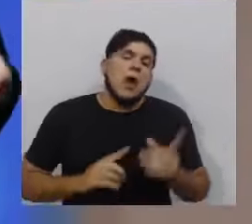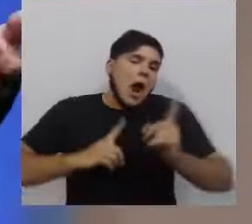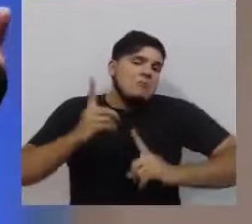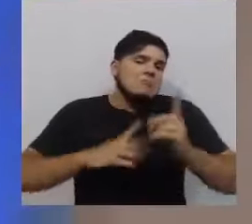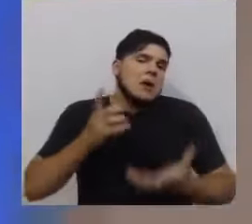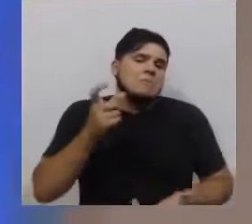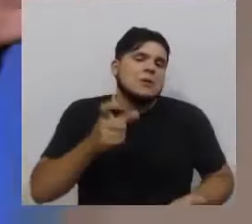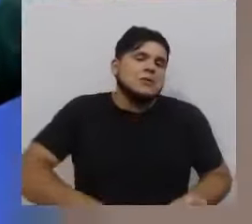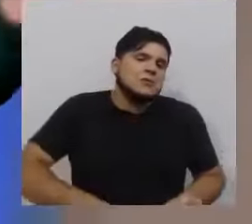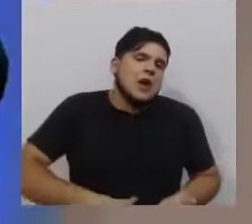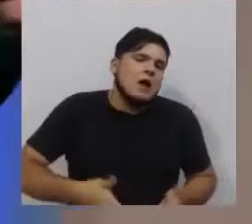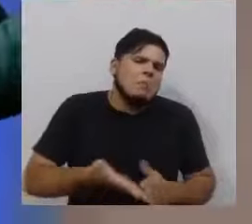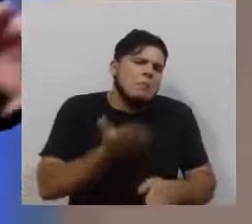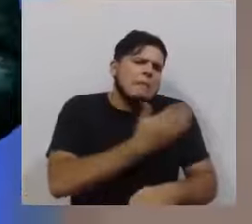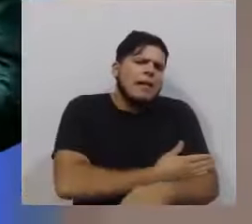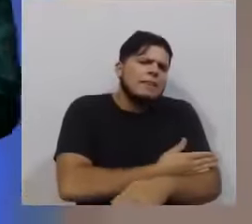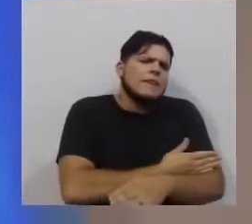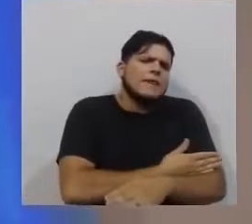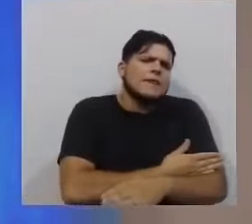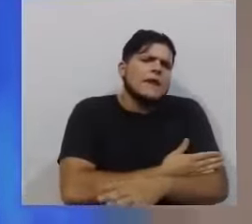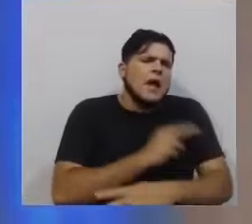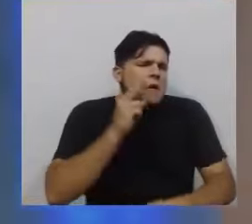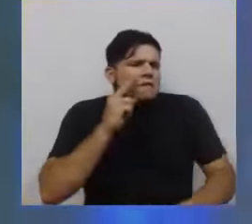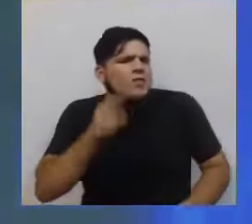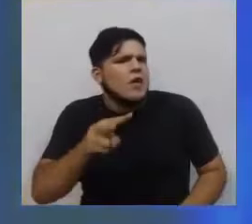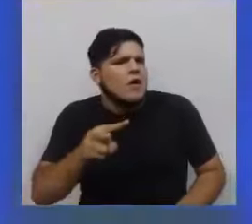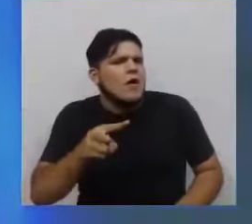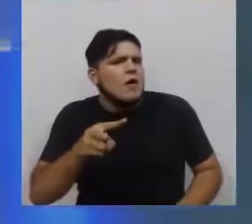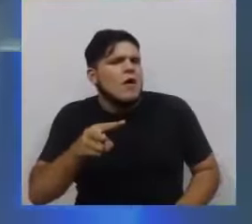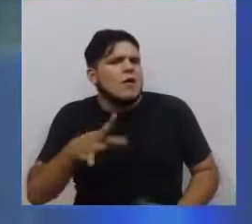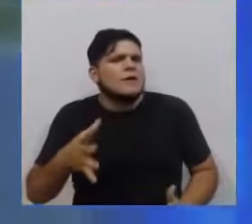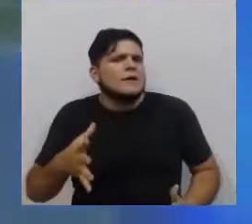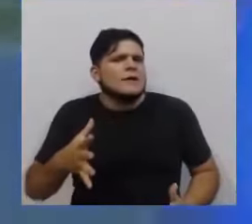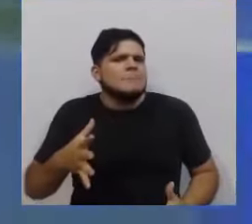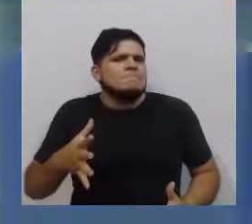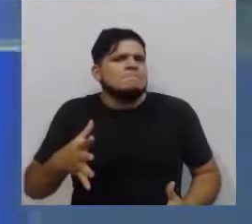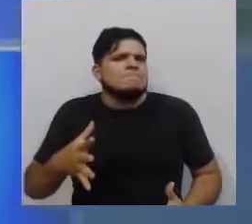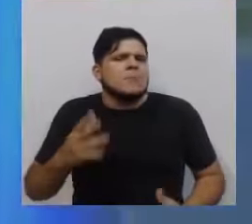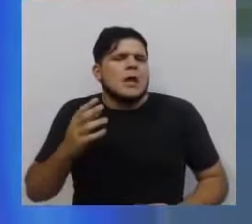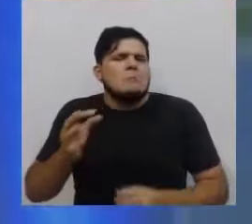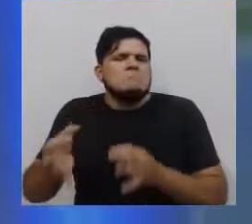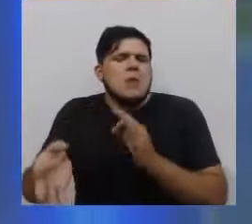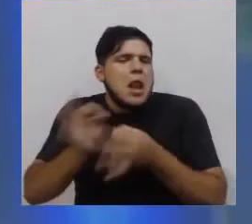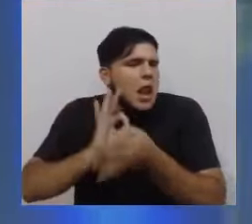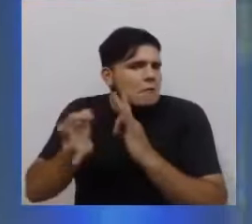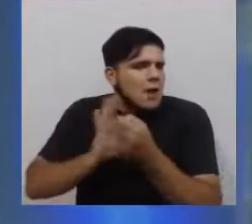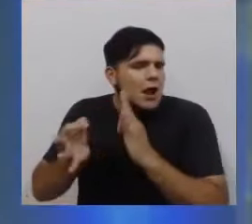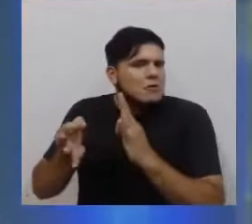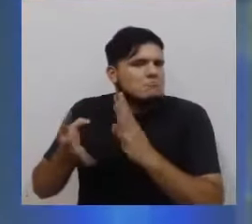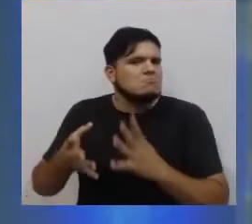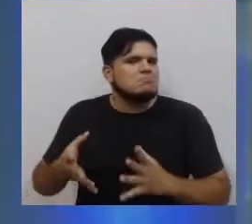pero te alejaste dejaste todo pero gaste con dios con el con todo y hoy no eres